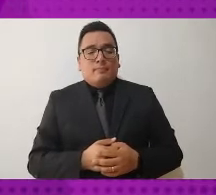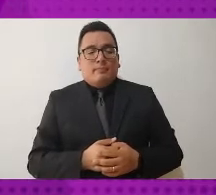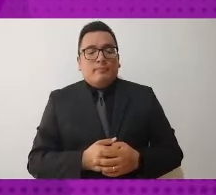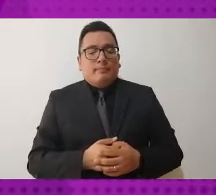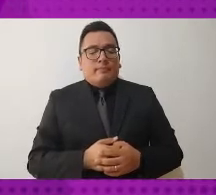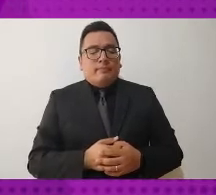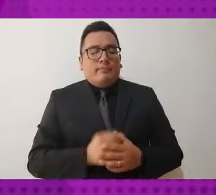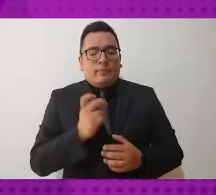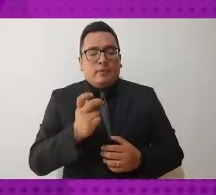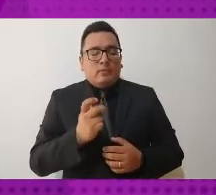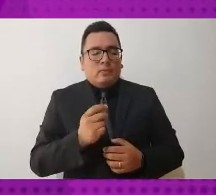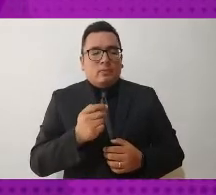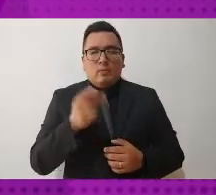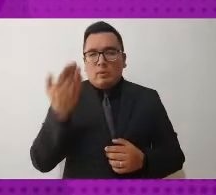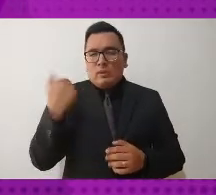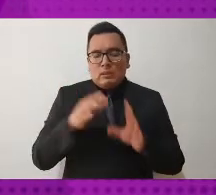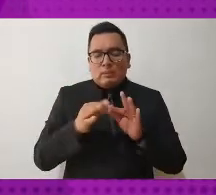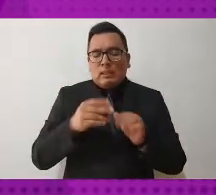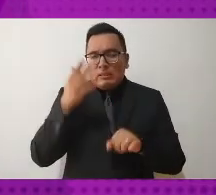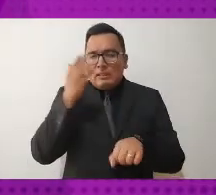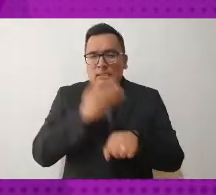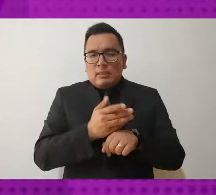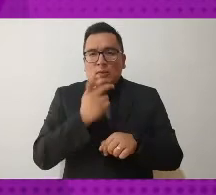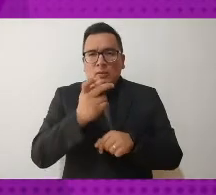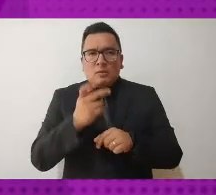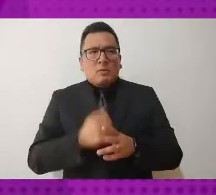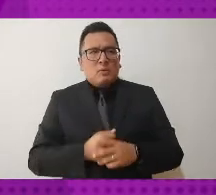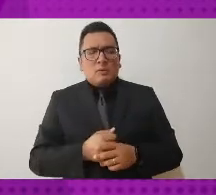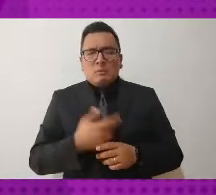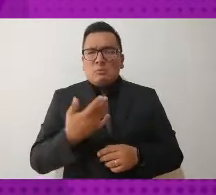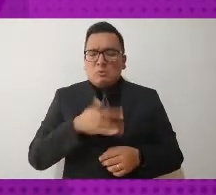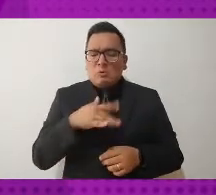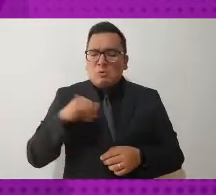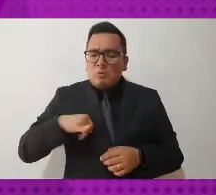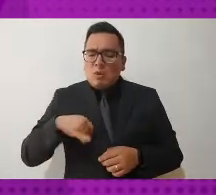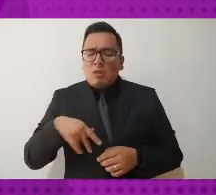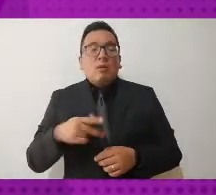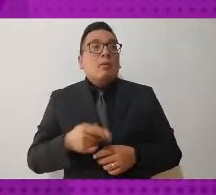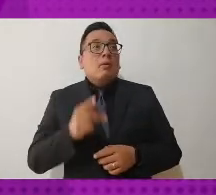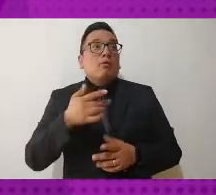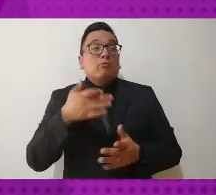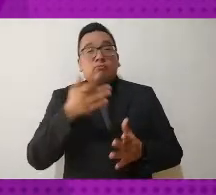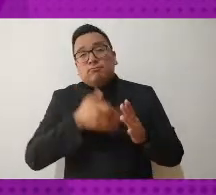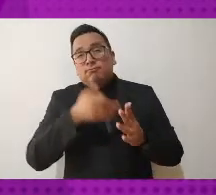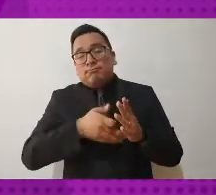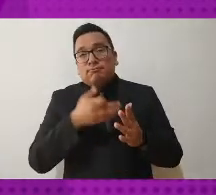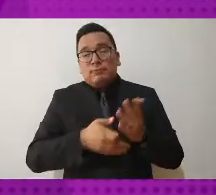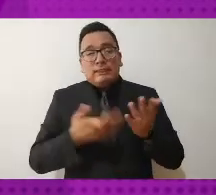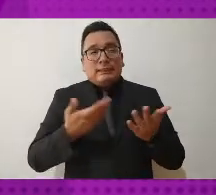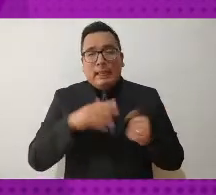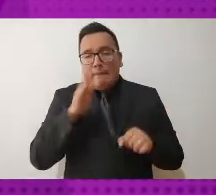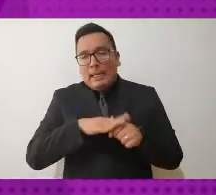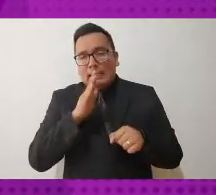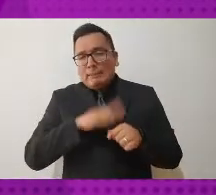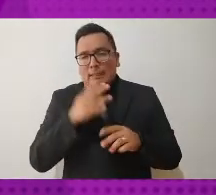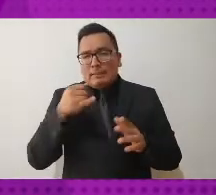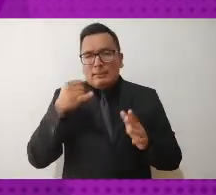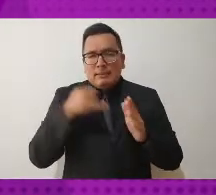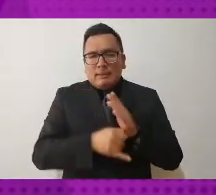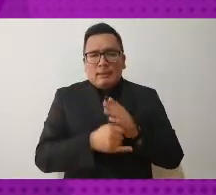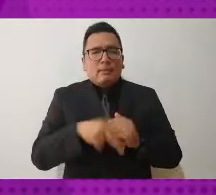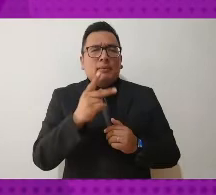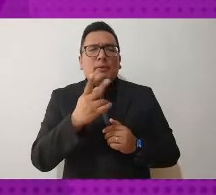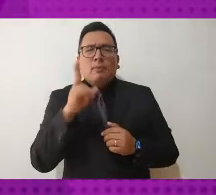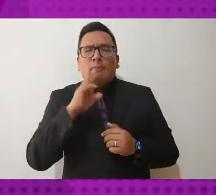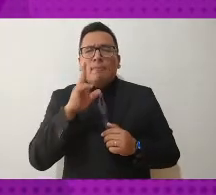de la sanción me parece una parte interesante que no ha sido muy explorada en los temas electorales aparte de sanción por ejemplo que otro